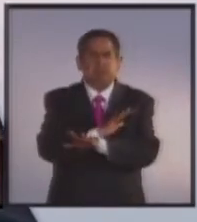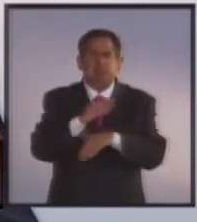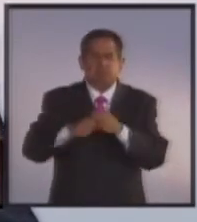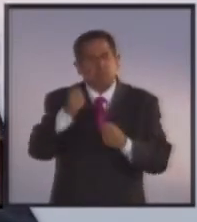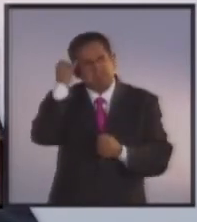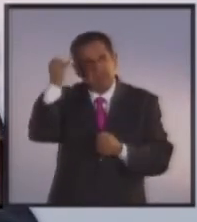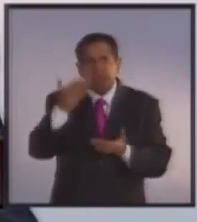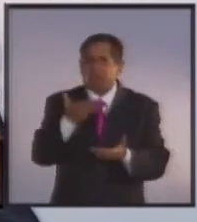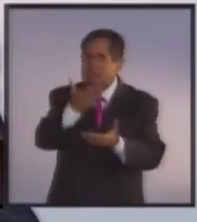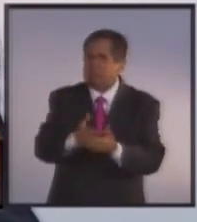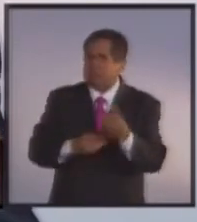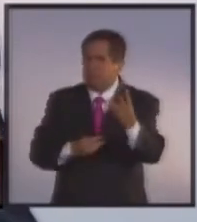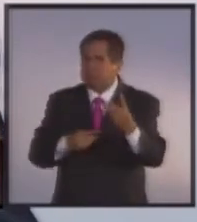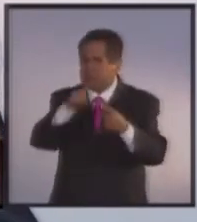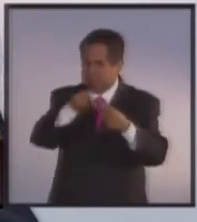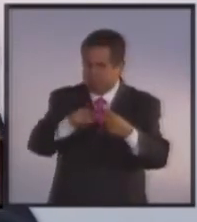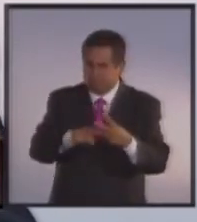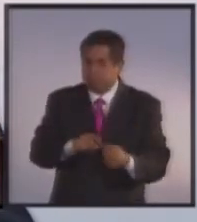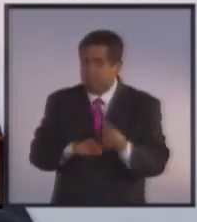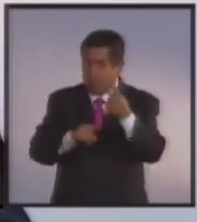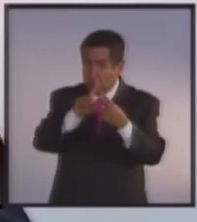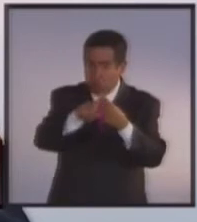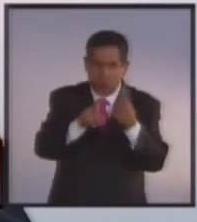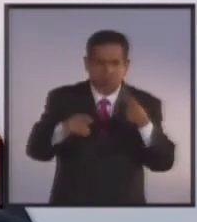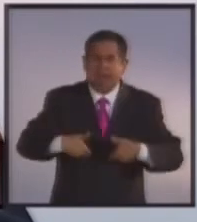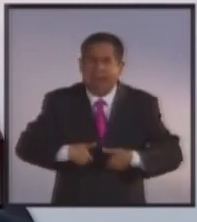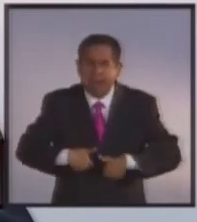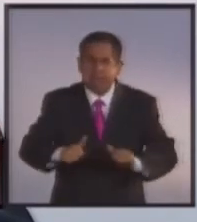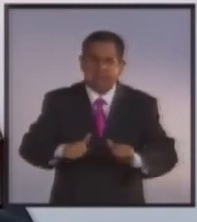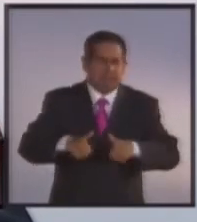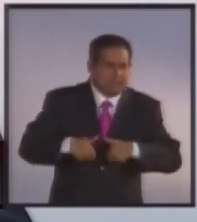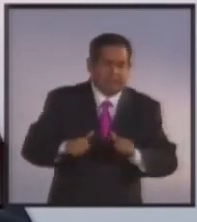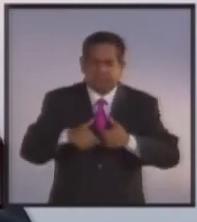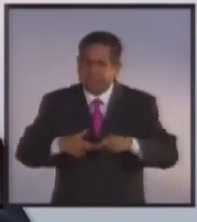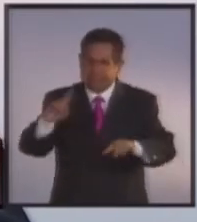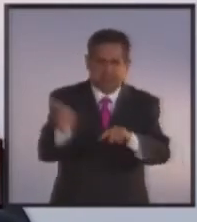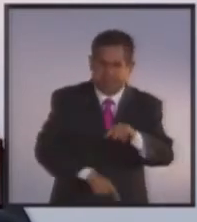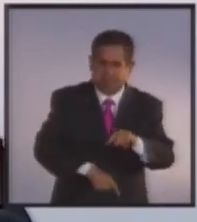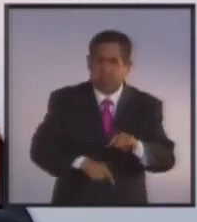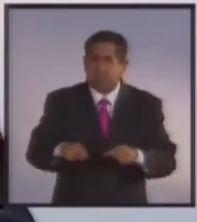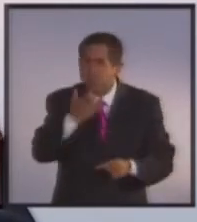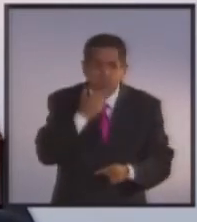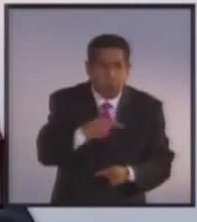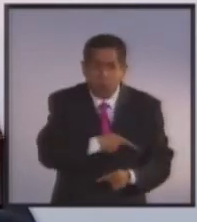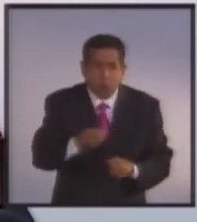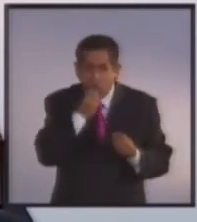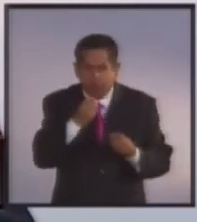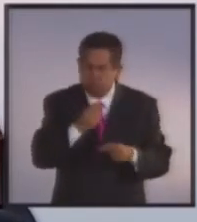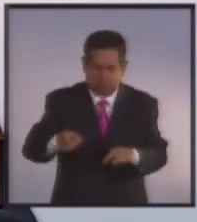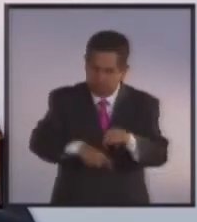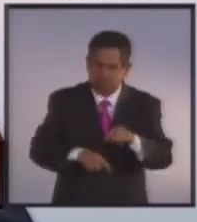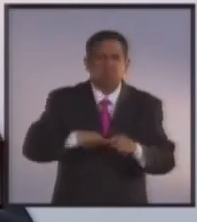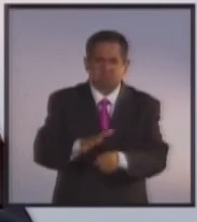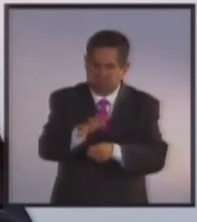particularmente tres acciones específicas. Primero, erradicar el hambre, erradicar la pobreza alimentaria, en la que